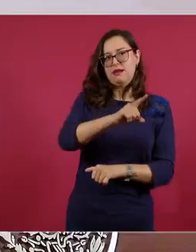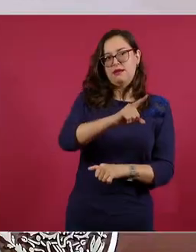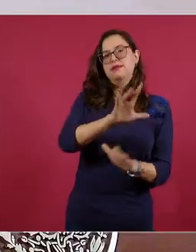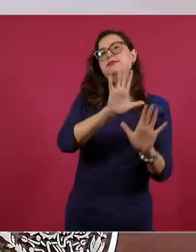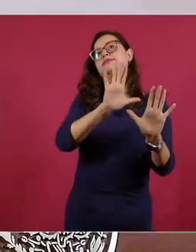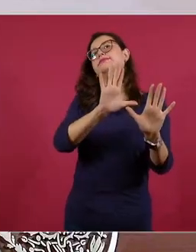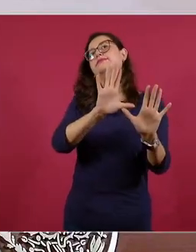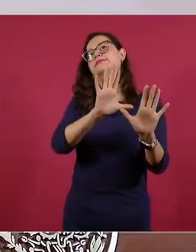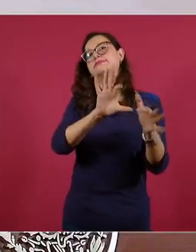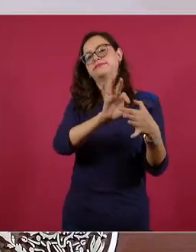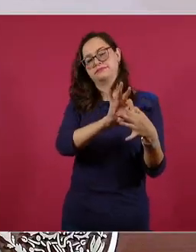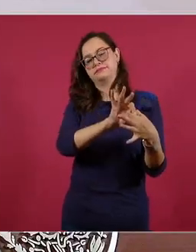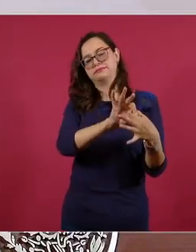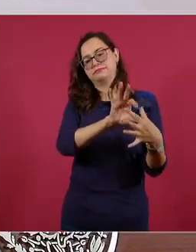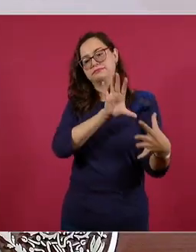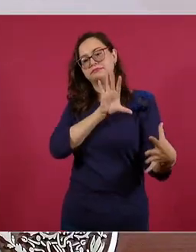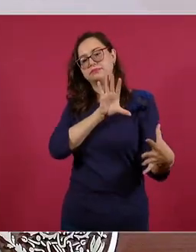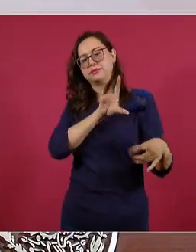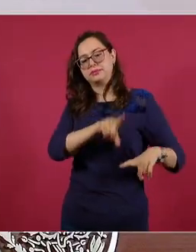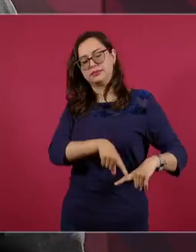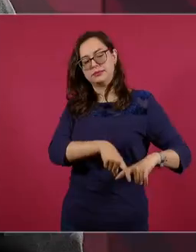Y eso hay que